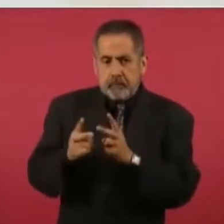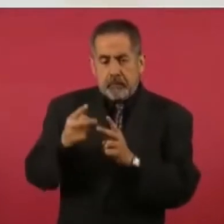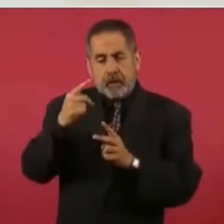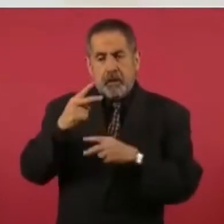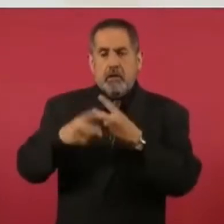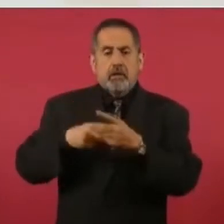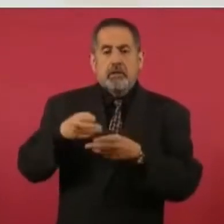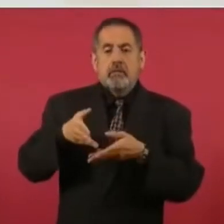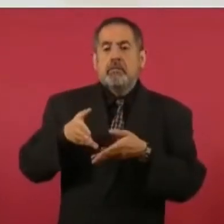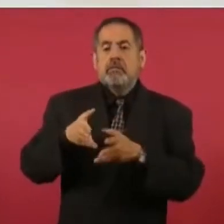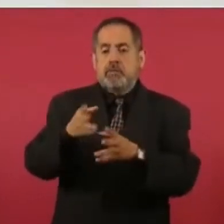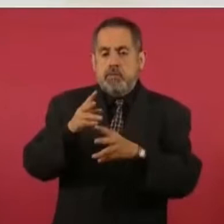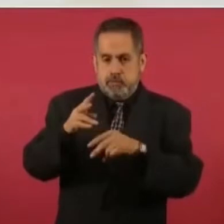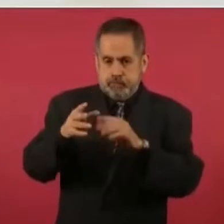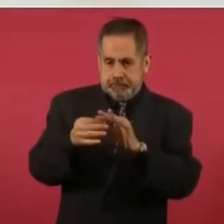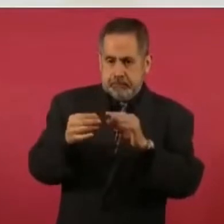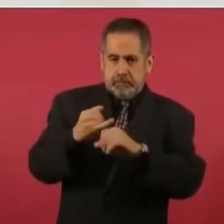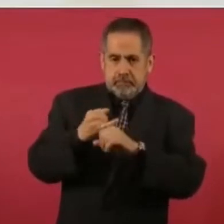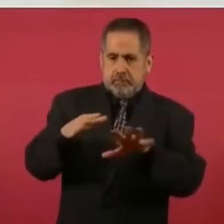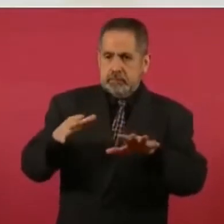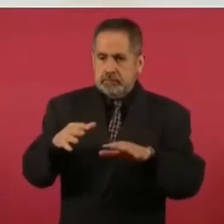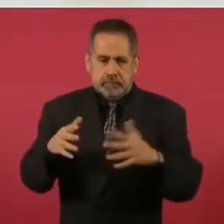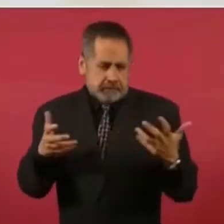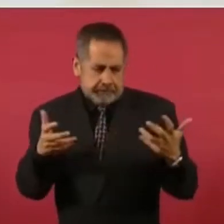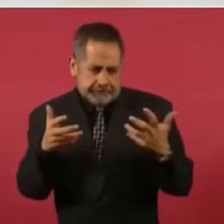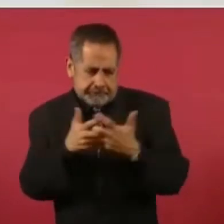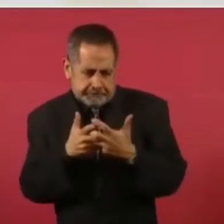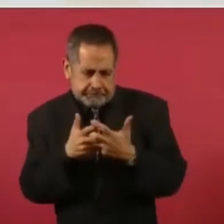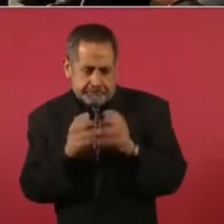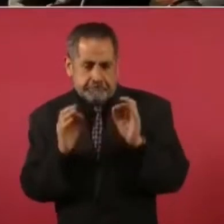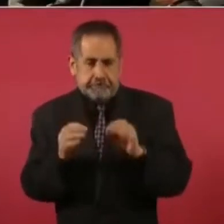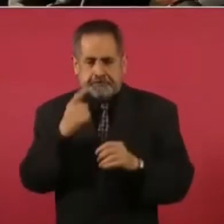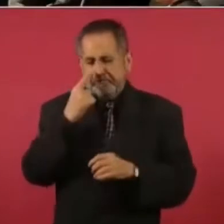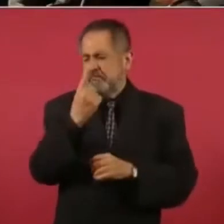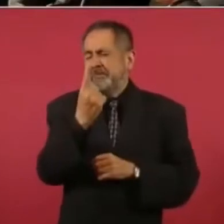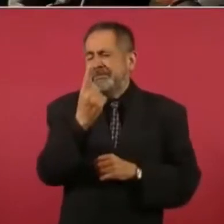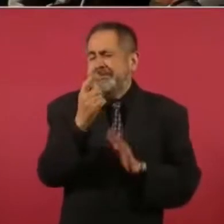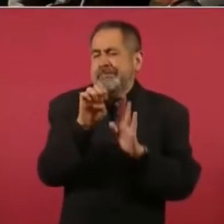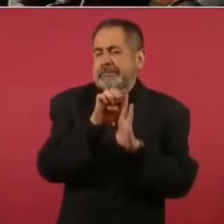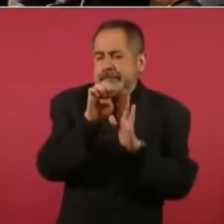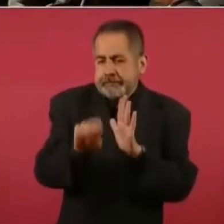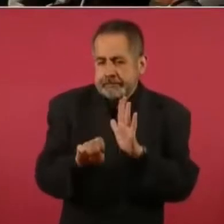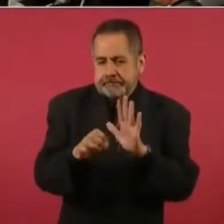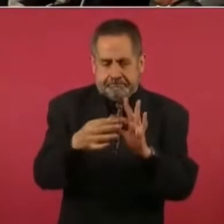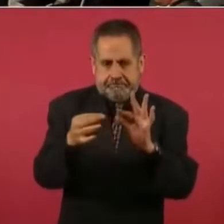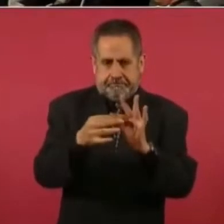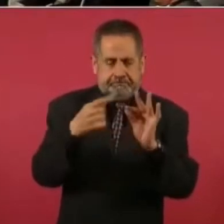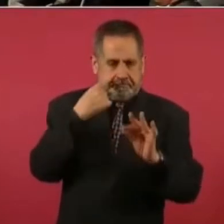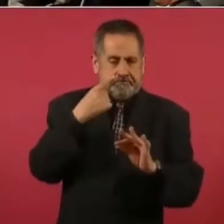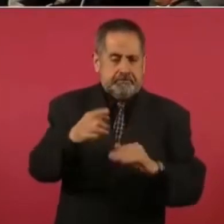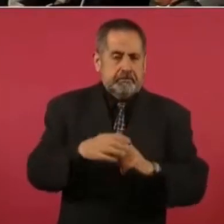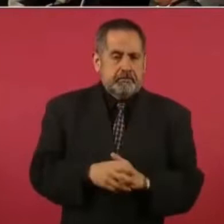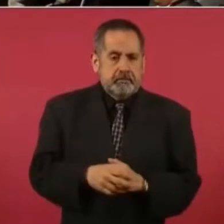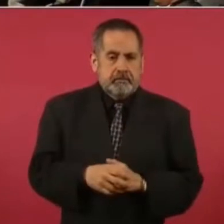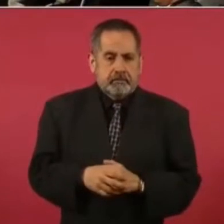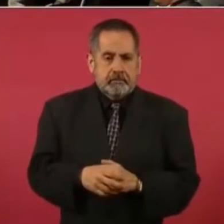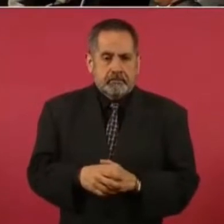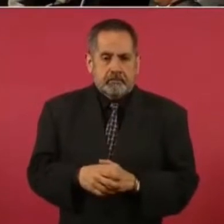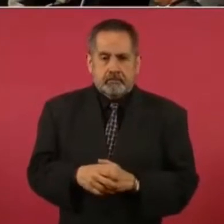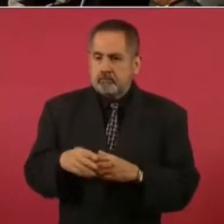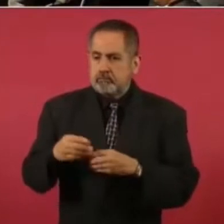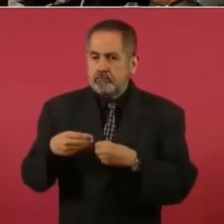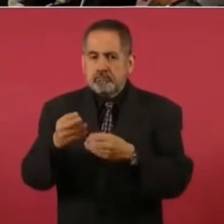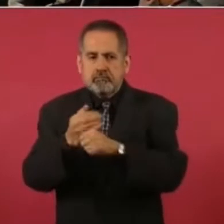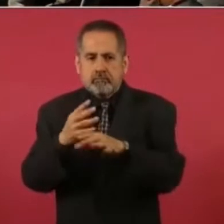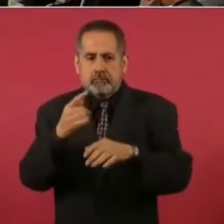ruta para cruzar toda la información que tenemos. Y les voy a poner solamente un ejemplo que no se los vamos a dar. Qué bueno